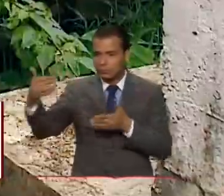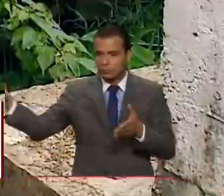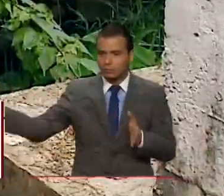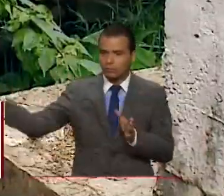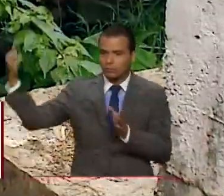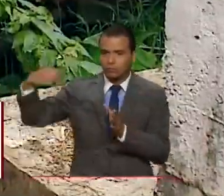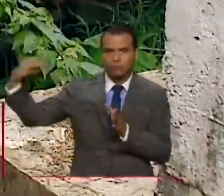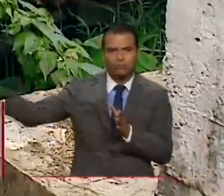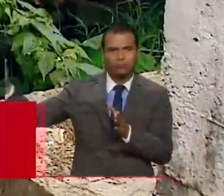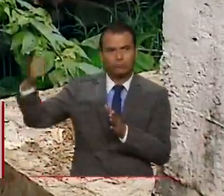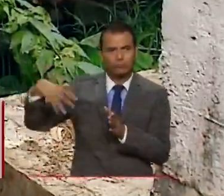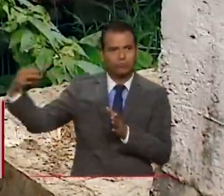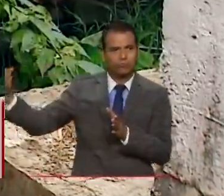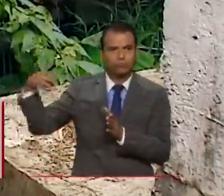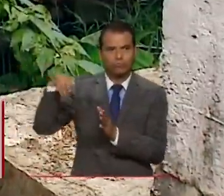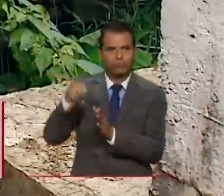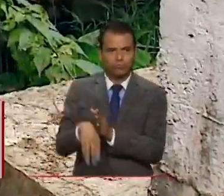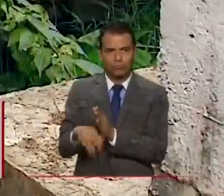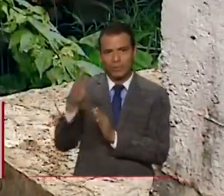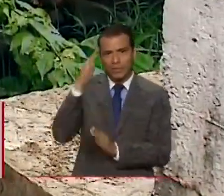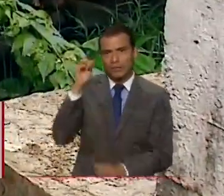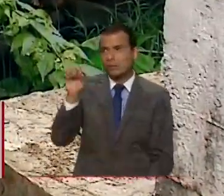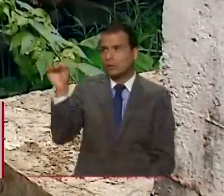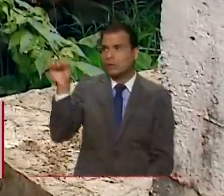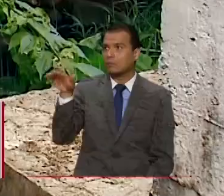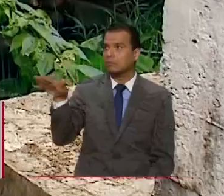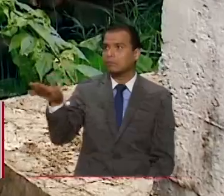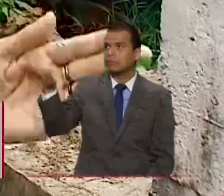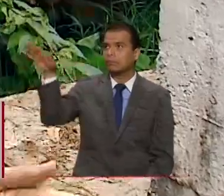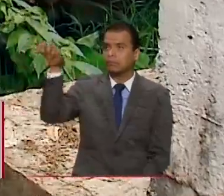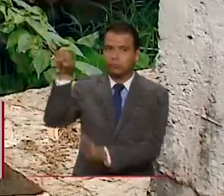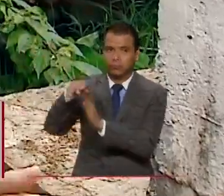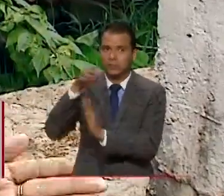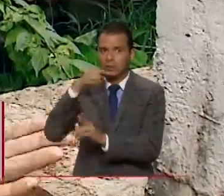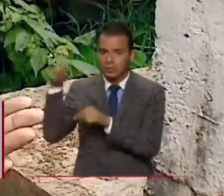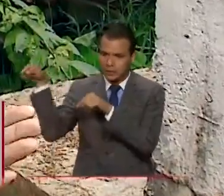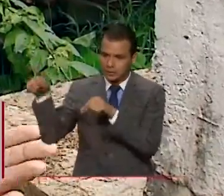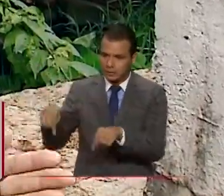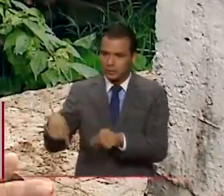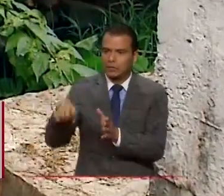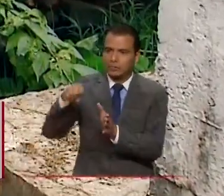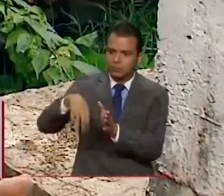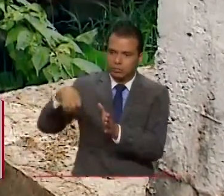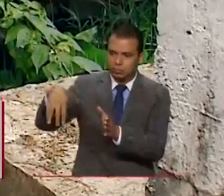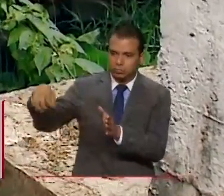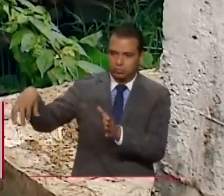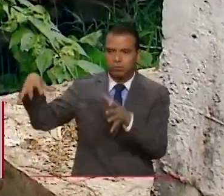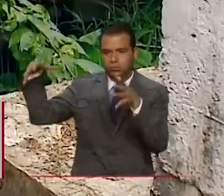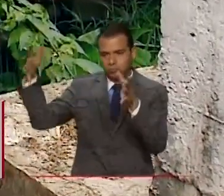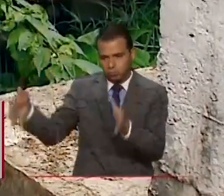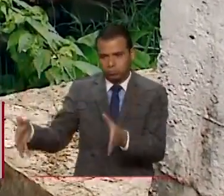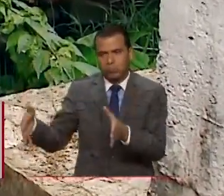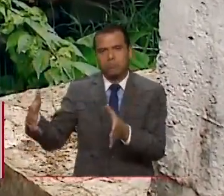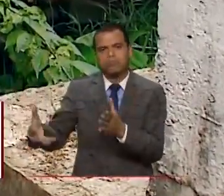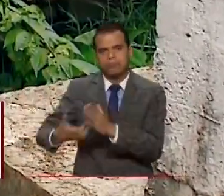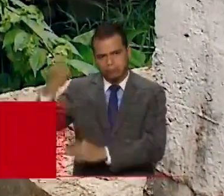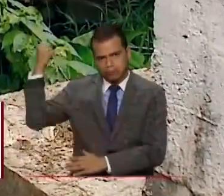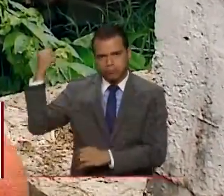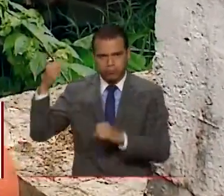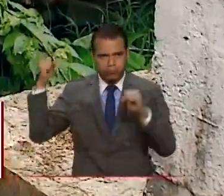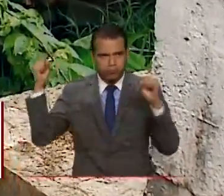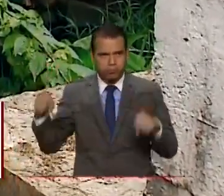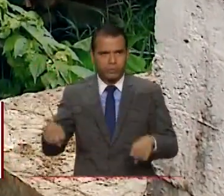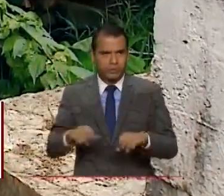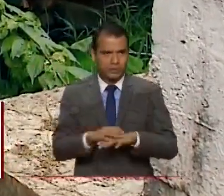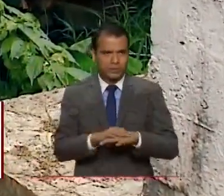sectores de arriba, que el carro de la basura no puede subir hasta allá, un depósito donde la basura, donde ellos puedan descargar su basura. Para